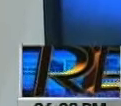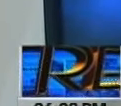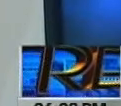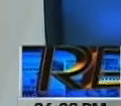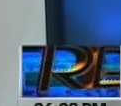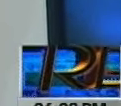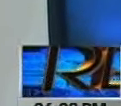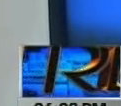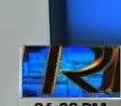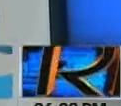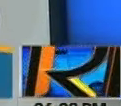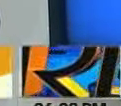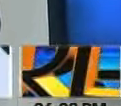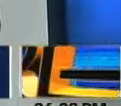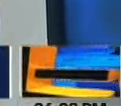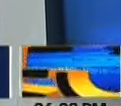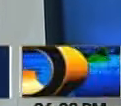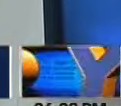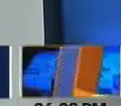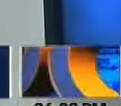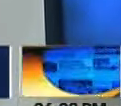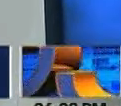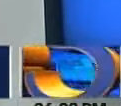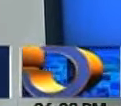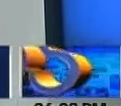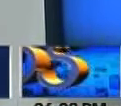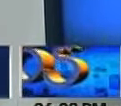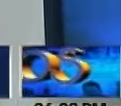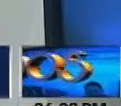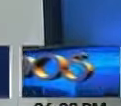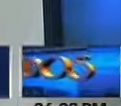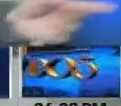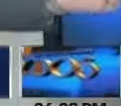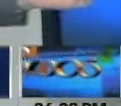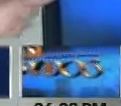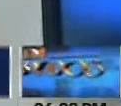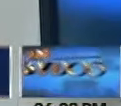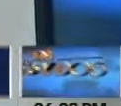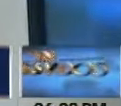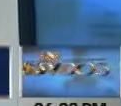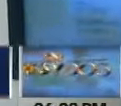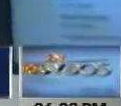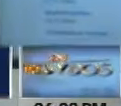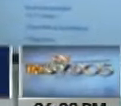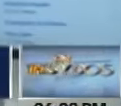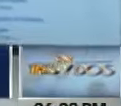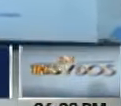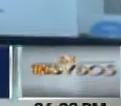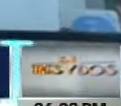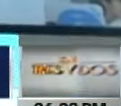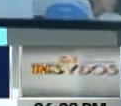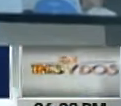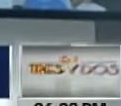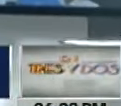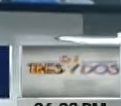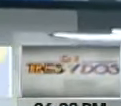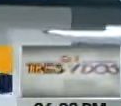nueva cuenta de este programa en 3 y 2, Piso BTV. La tenemos aquí en pantalla. Dice lo